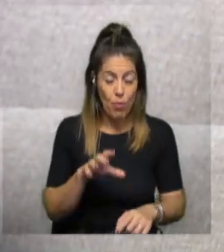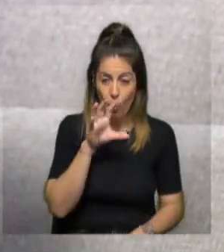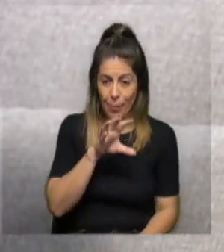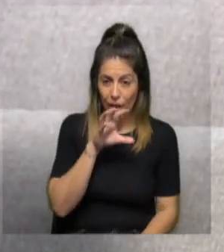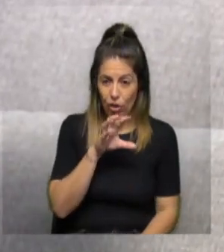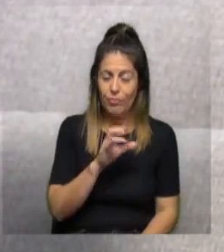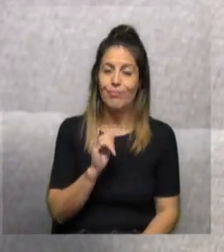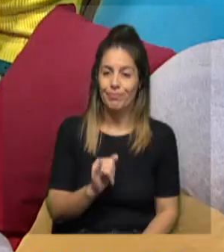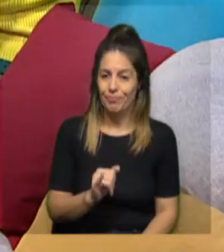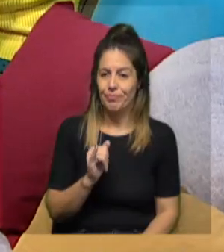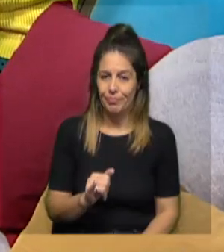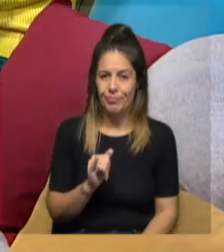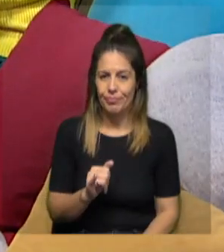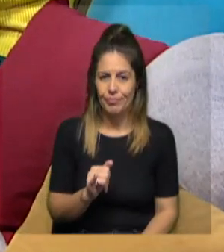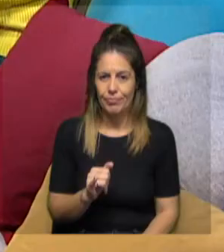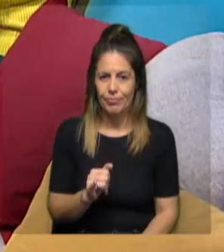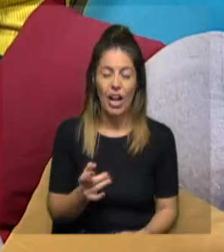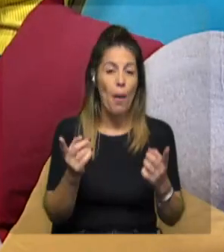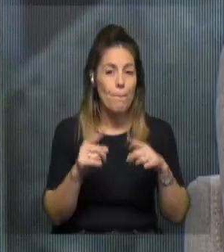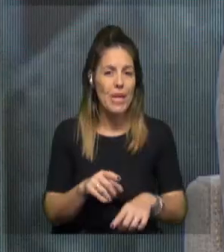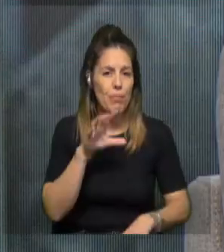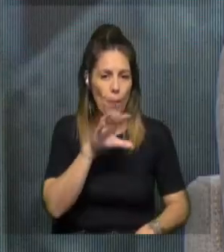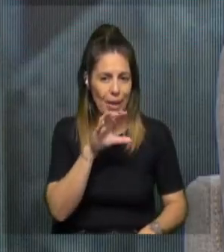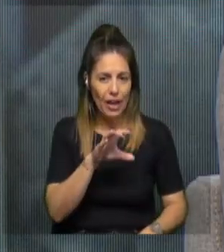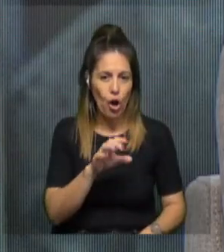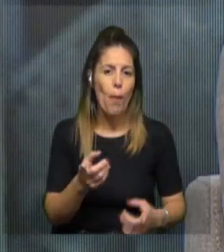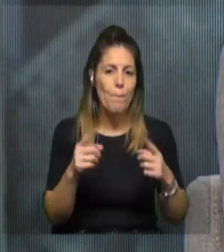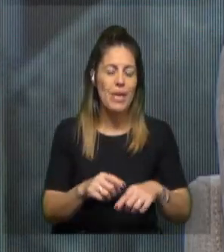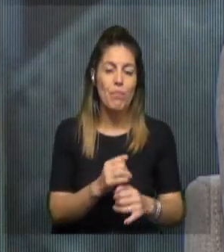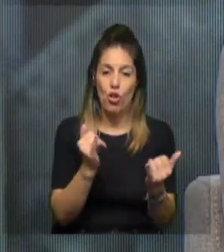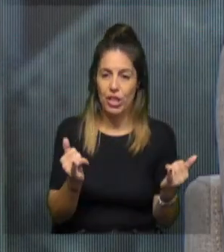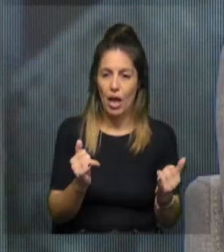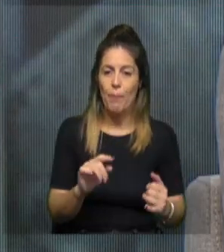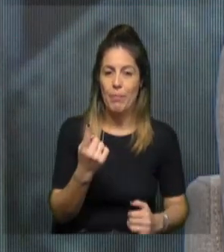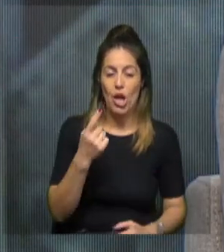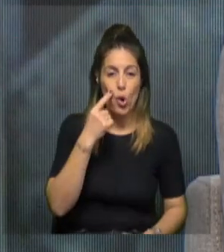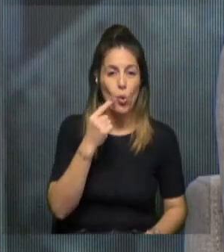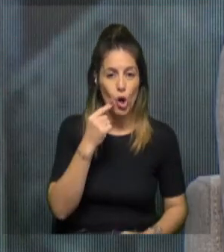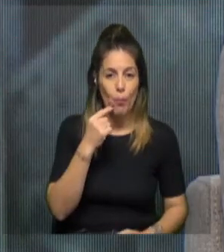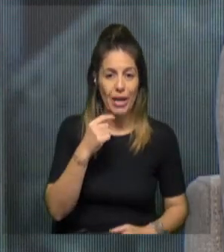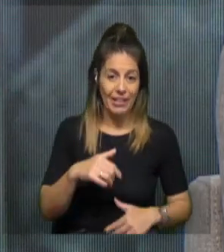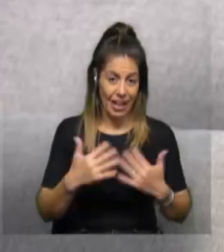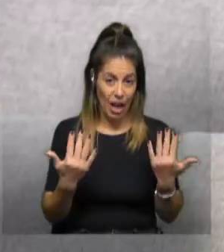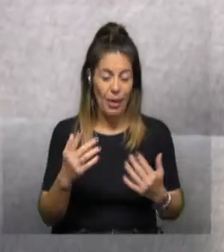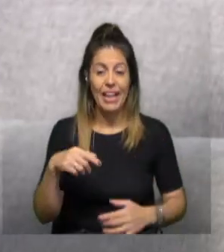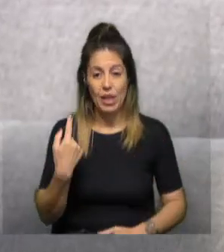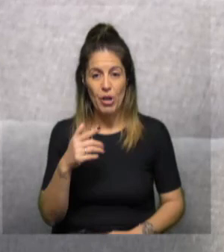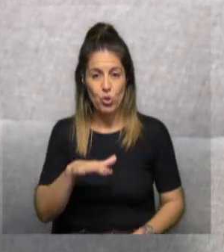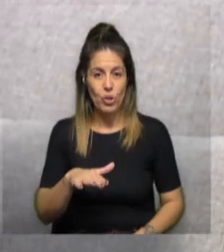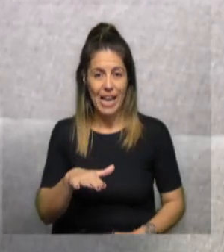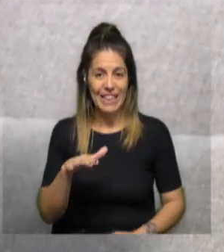Los mismos perros. Los mismos perros el mismo día, primero un señor que está más complicado y después a una niña y una bebé. Ahí está. Bien. Yo lo